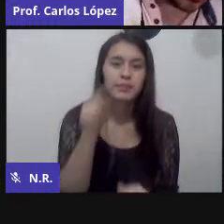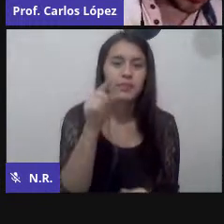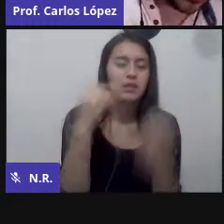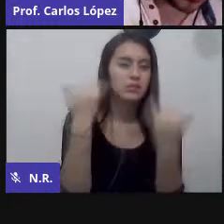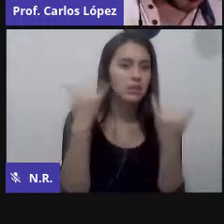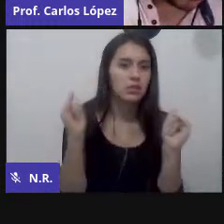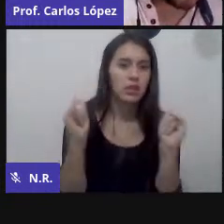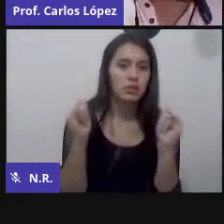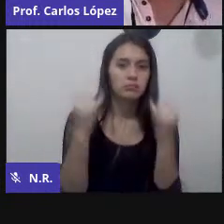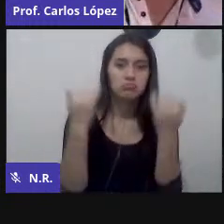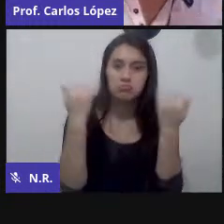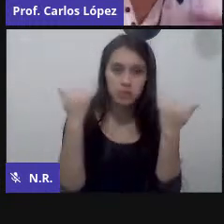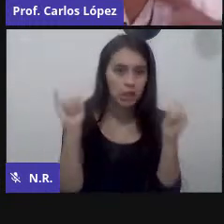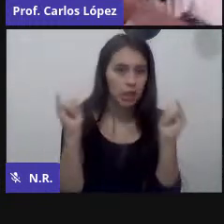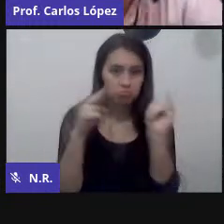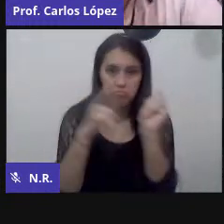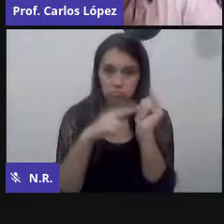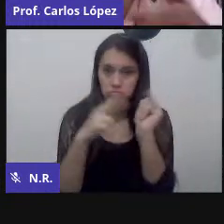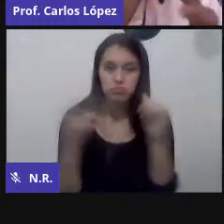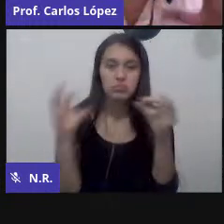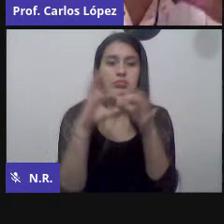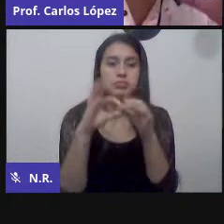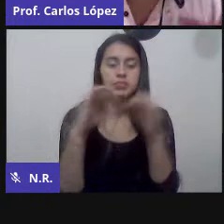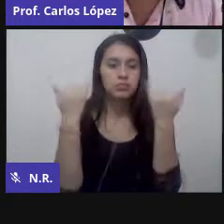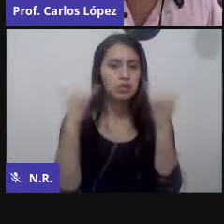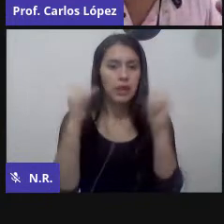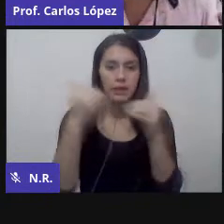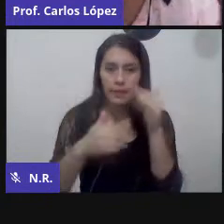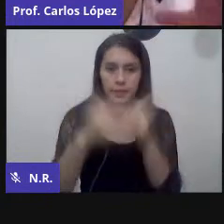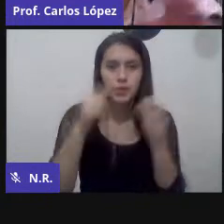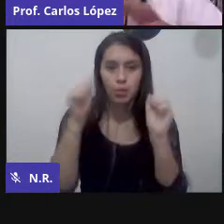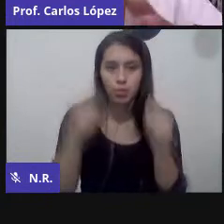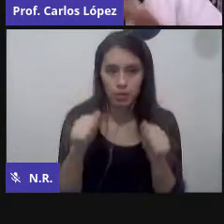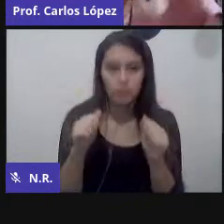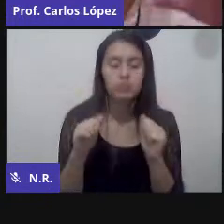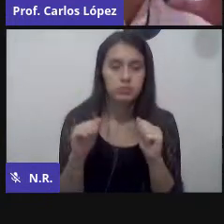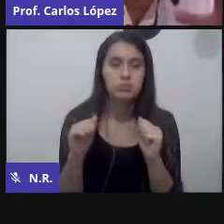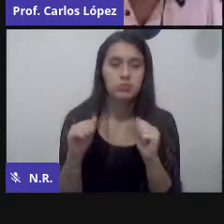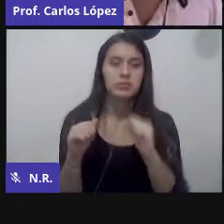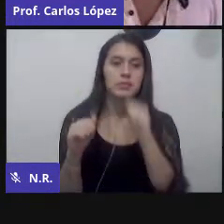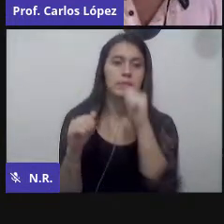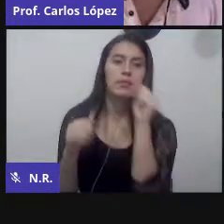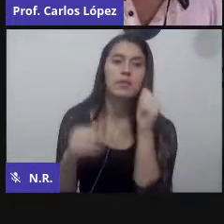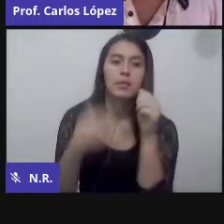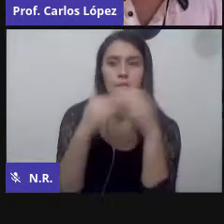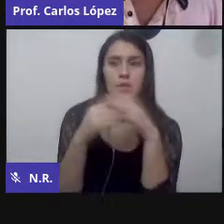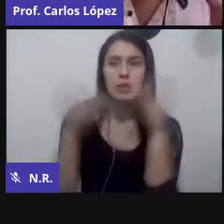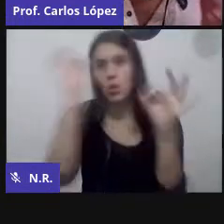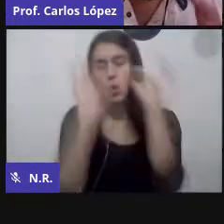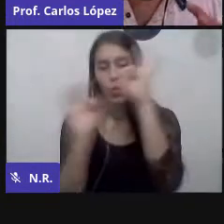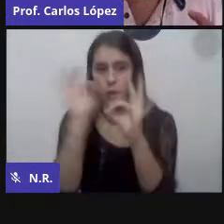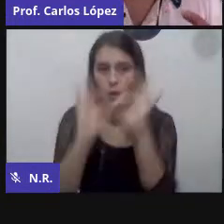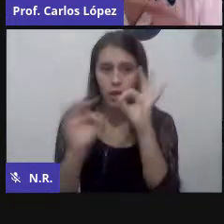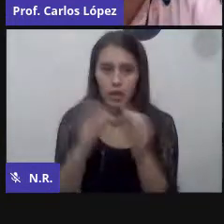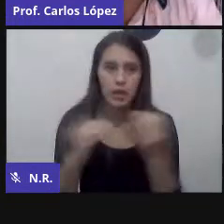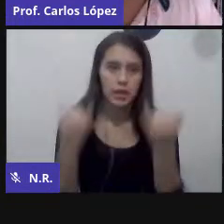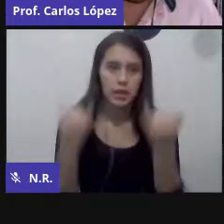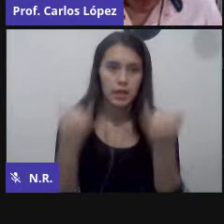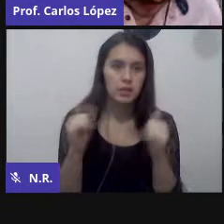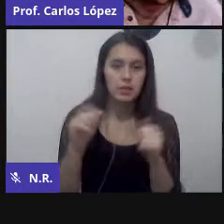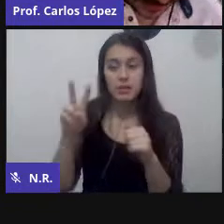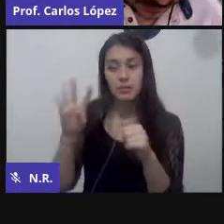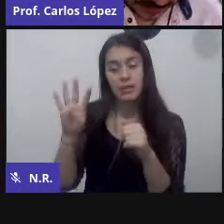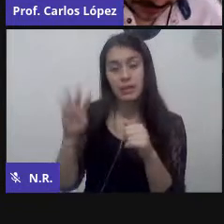pasaron 24 horas supuestamente y ya puedo empezar a hacer transmisiones en vivo gestionadas por desde StreamYard